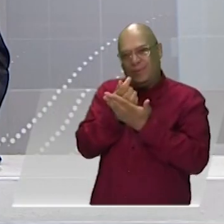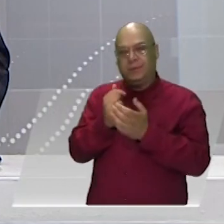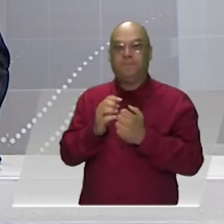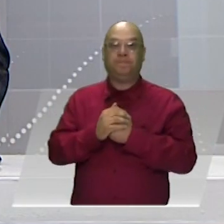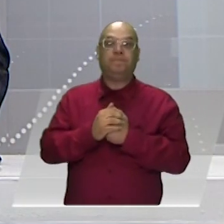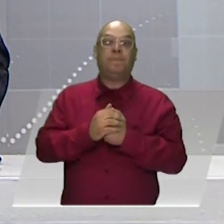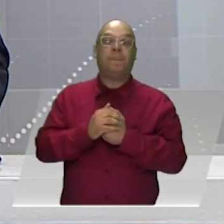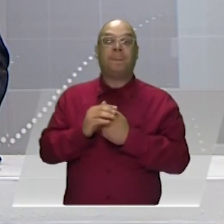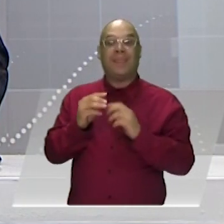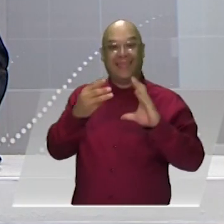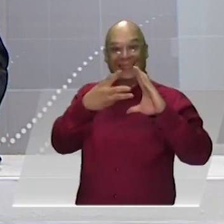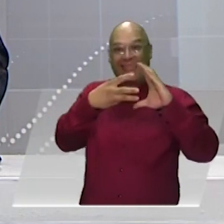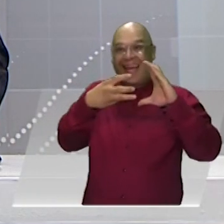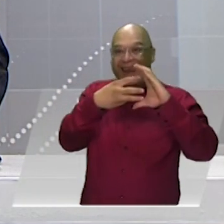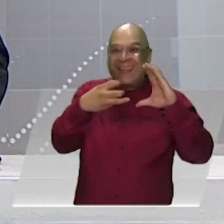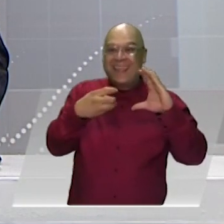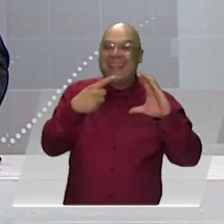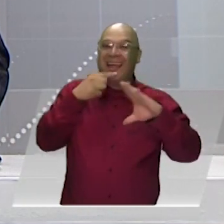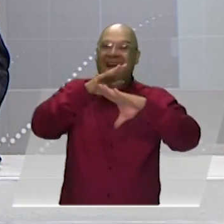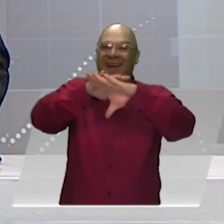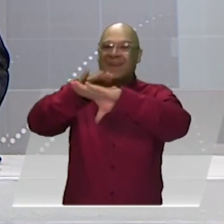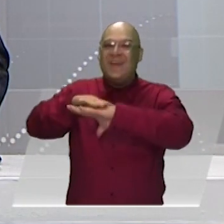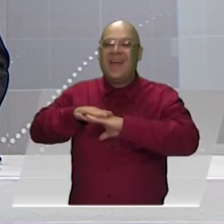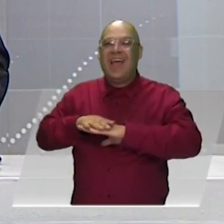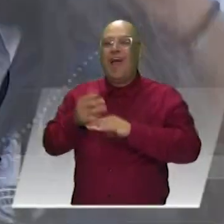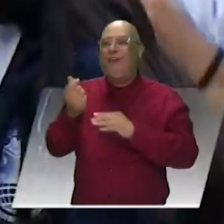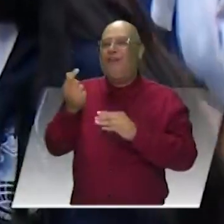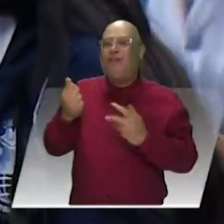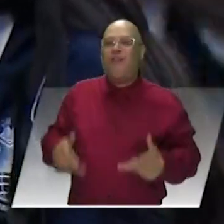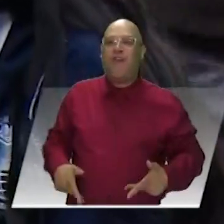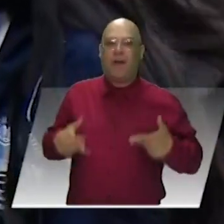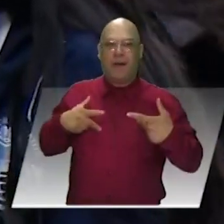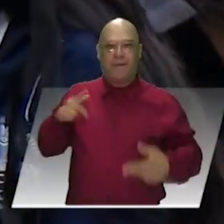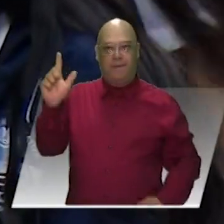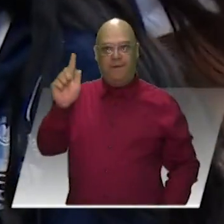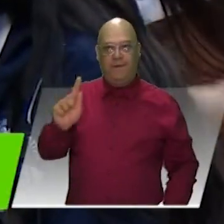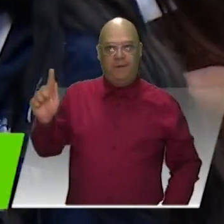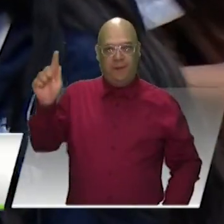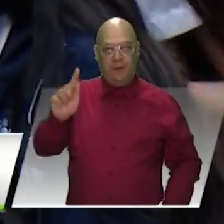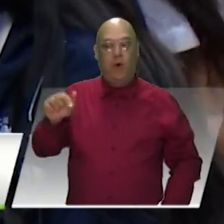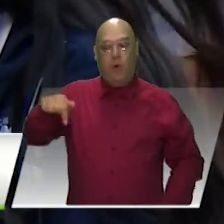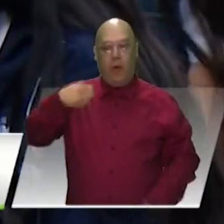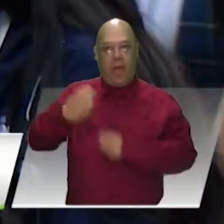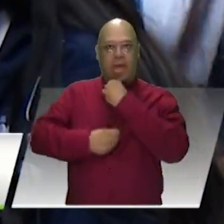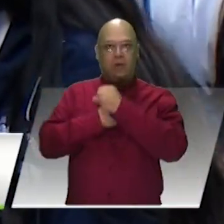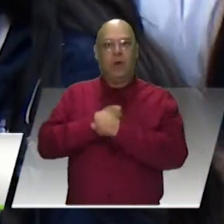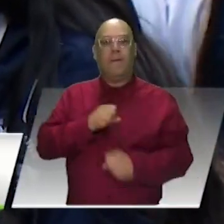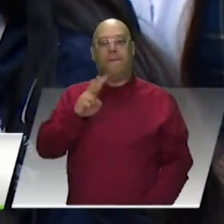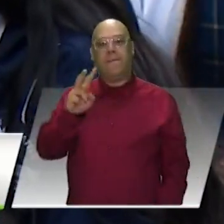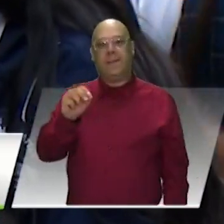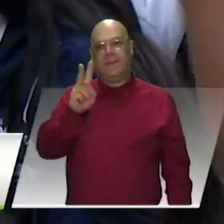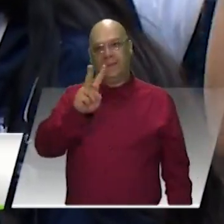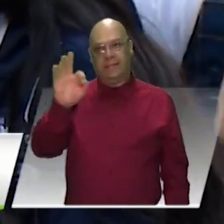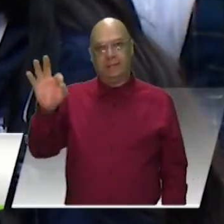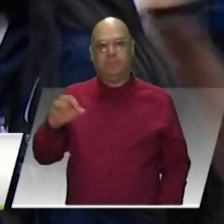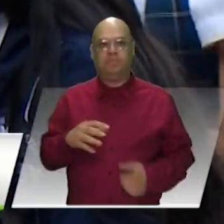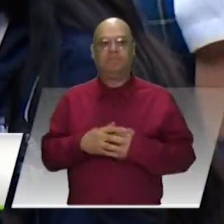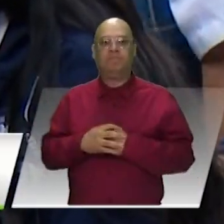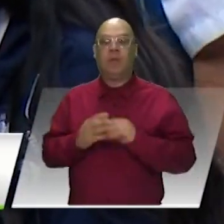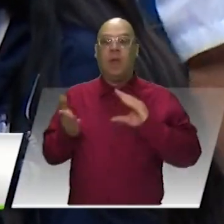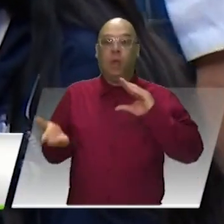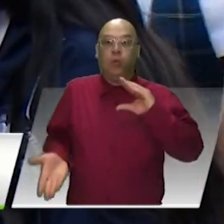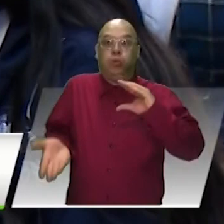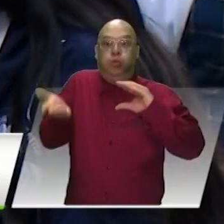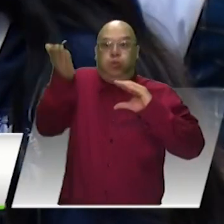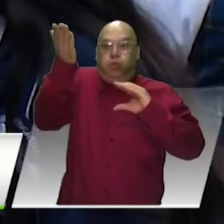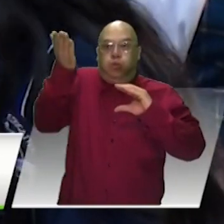dane publicó hace pocos minutos el costo de vida durante el mes de febrero de este año sigue al alza y la